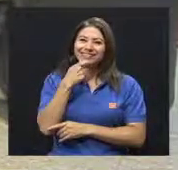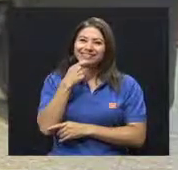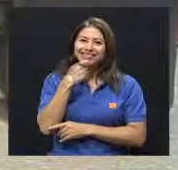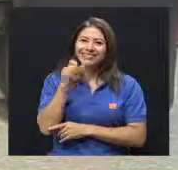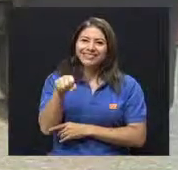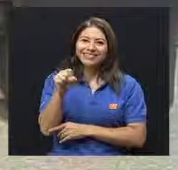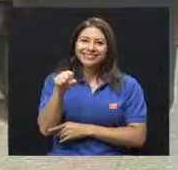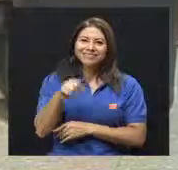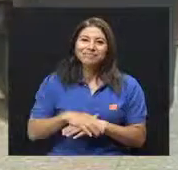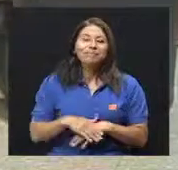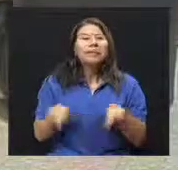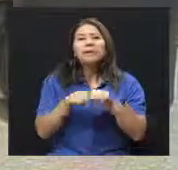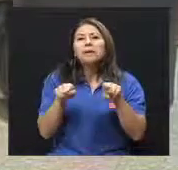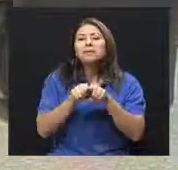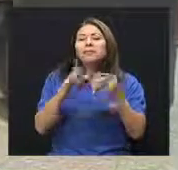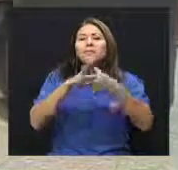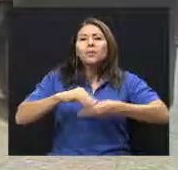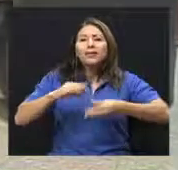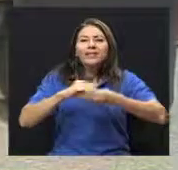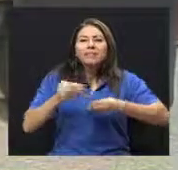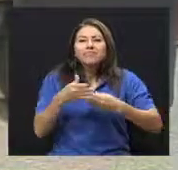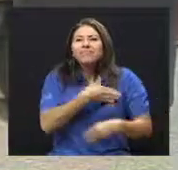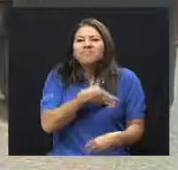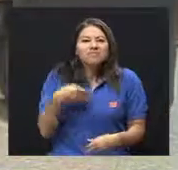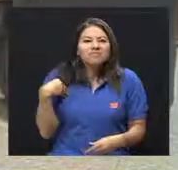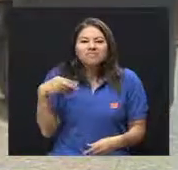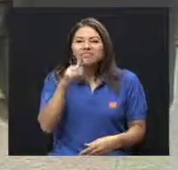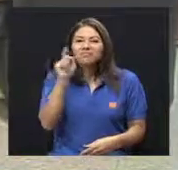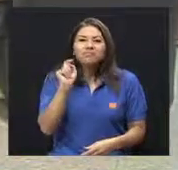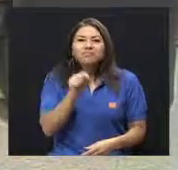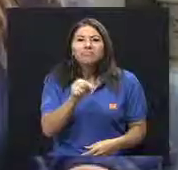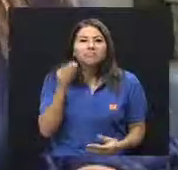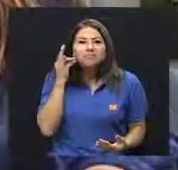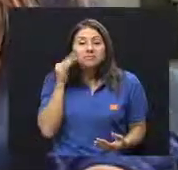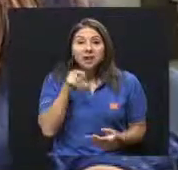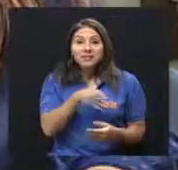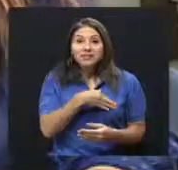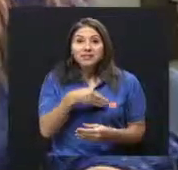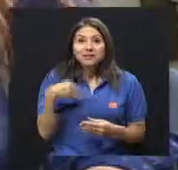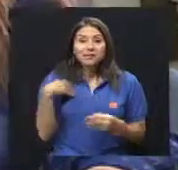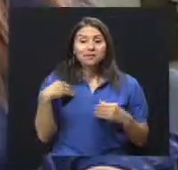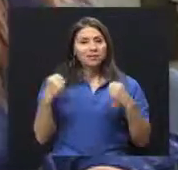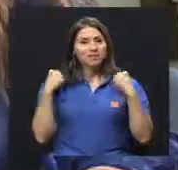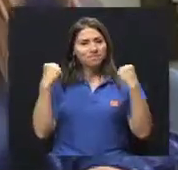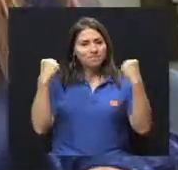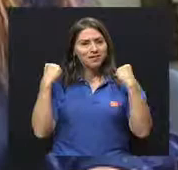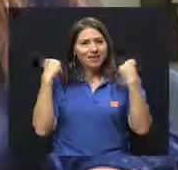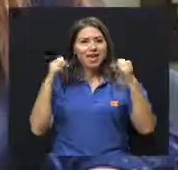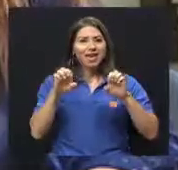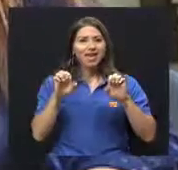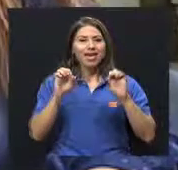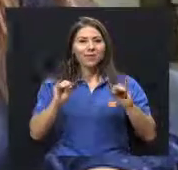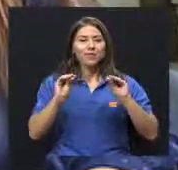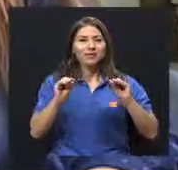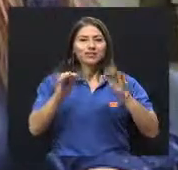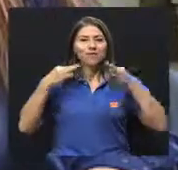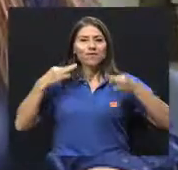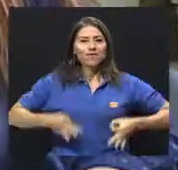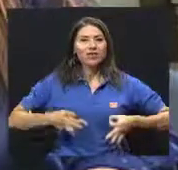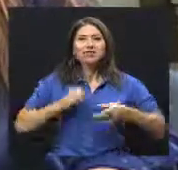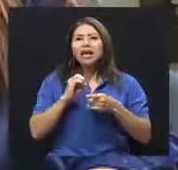Y me gustaría también que me cuenten un poco qué les gusta. Jimena, en tu caso, en la escuela, ¿te gusta educación física, por ejemplo? ¿Cuál